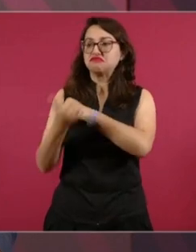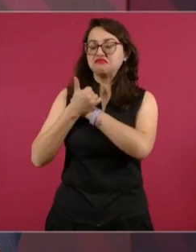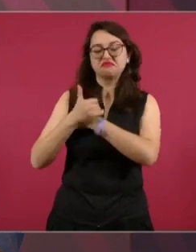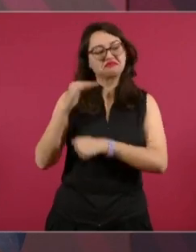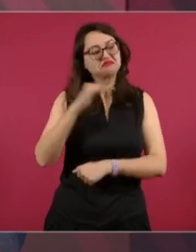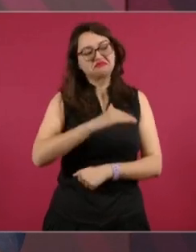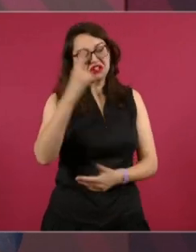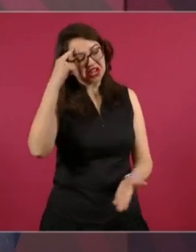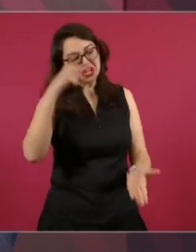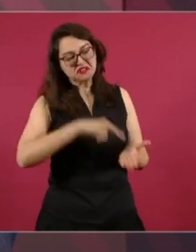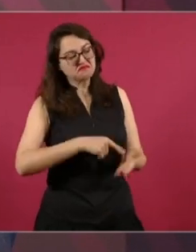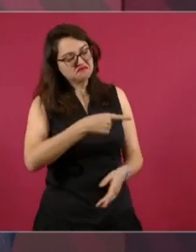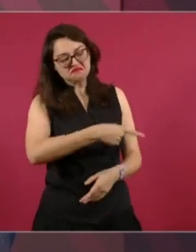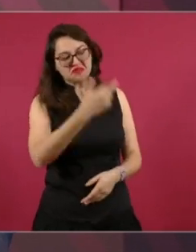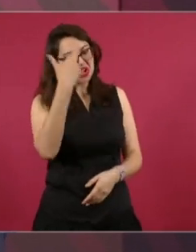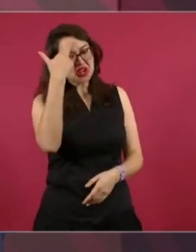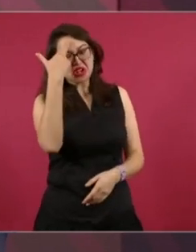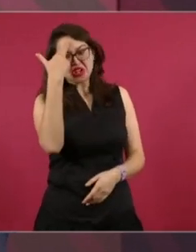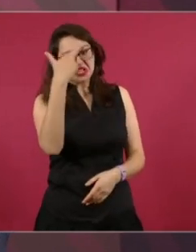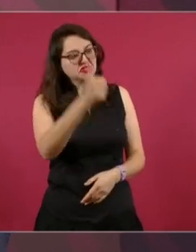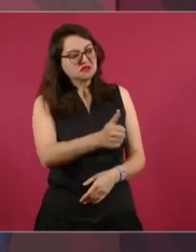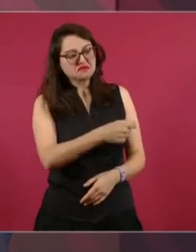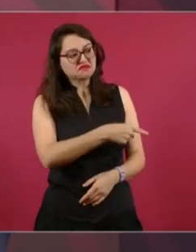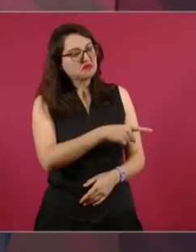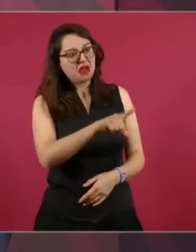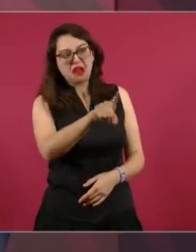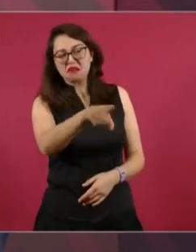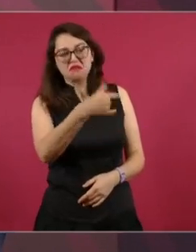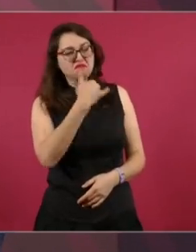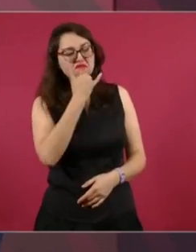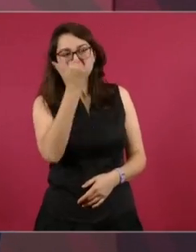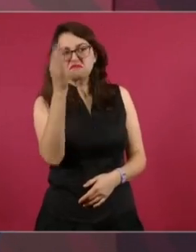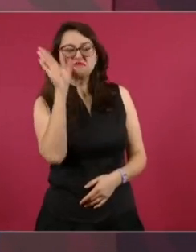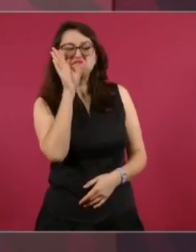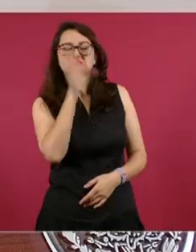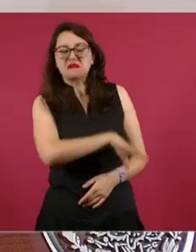gente. Nos cambiaron todo.